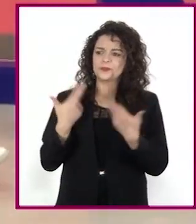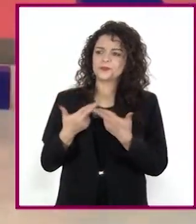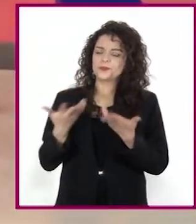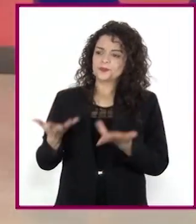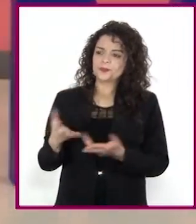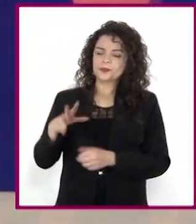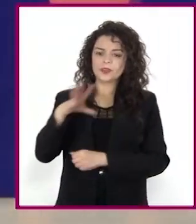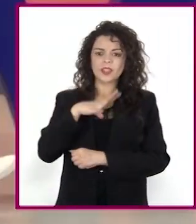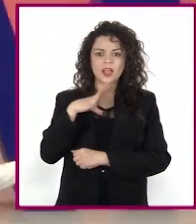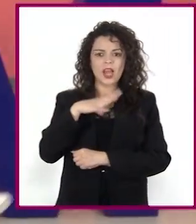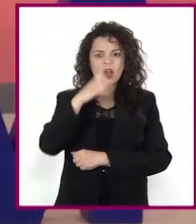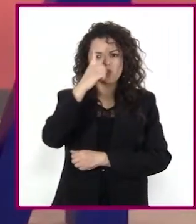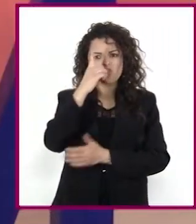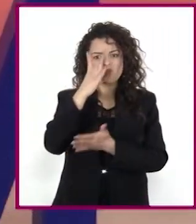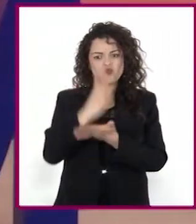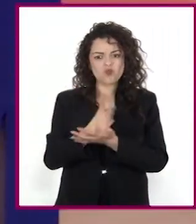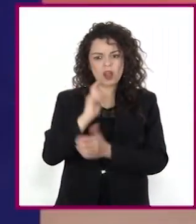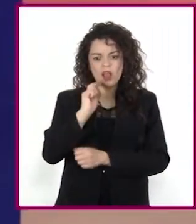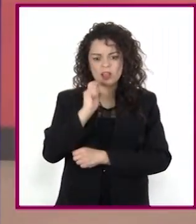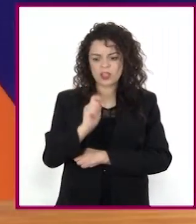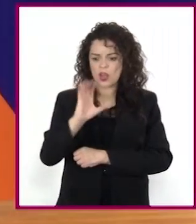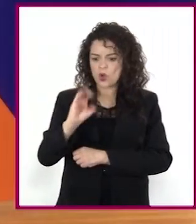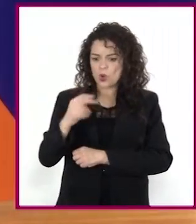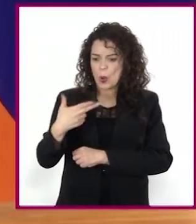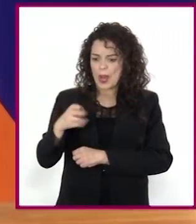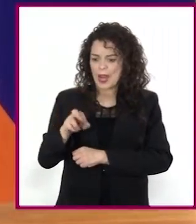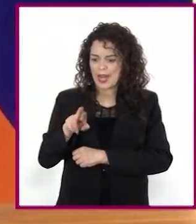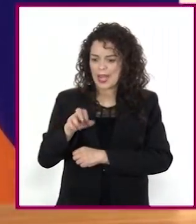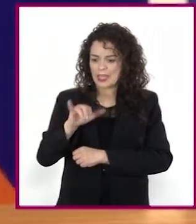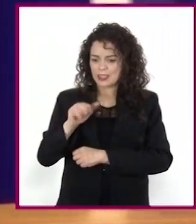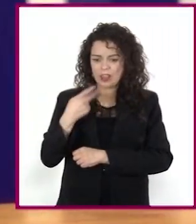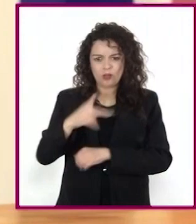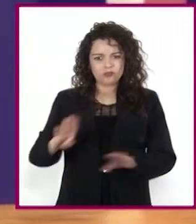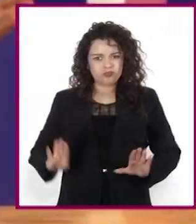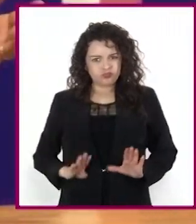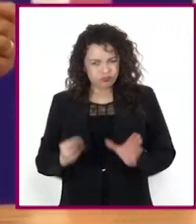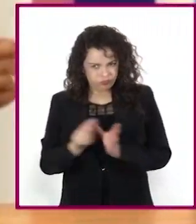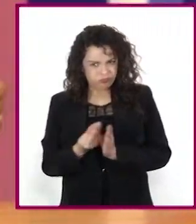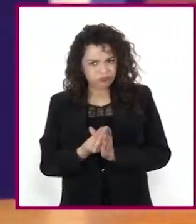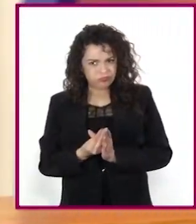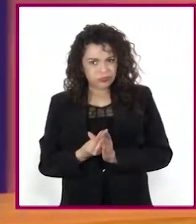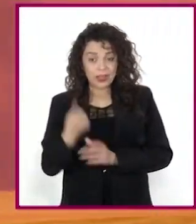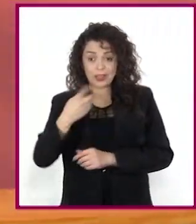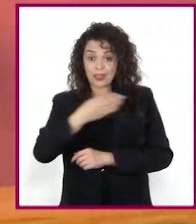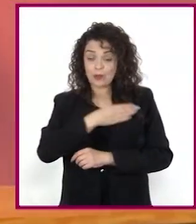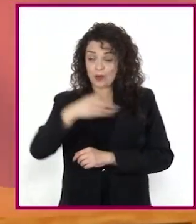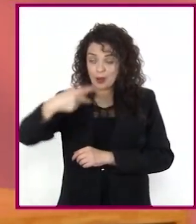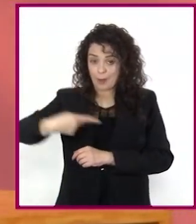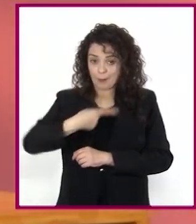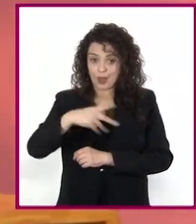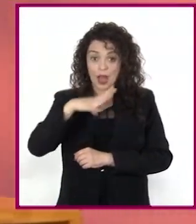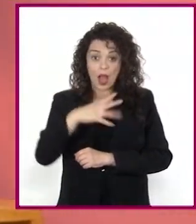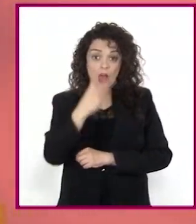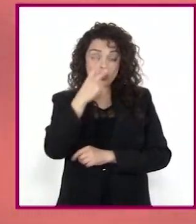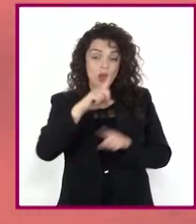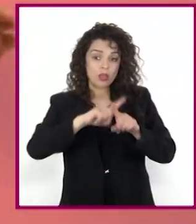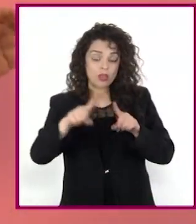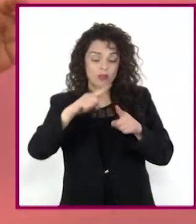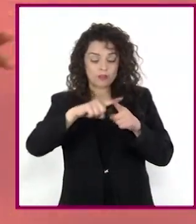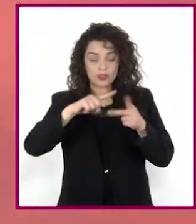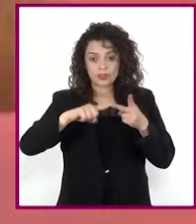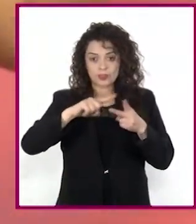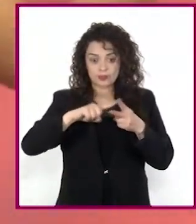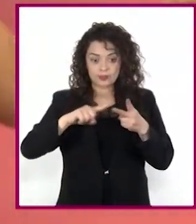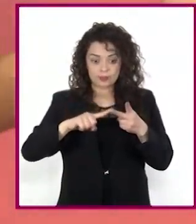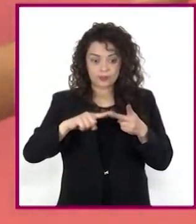¿existe una sola clase de coherencia? Qué bueno que haces esa pregunta. Es preciso mencionar que existen dos tipos de coherencia,